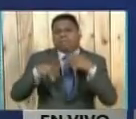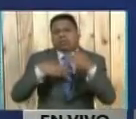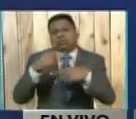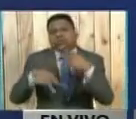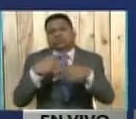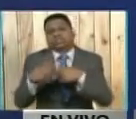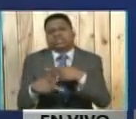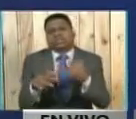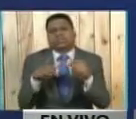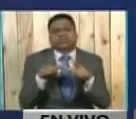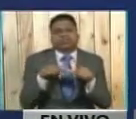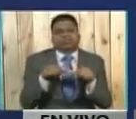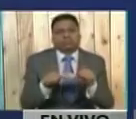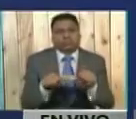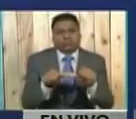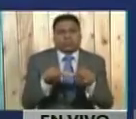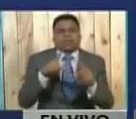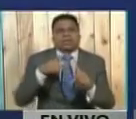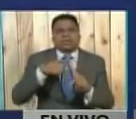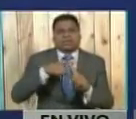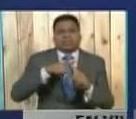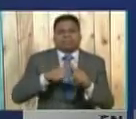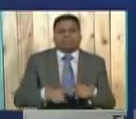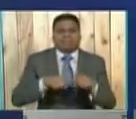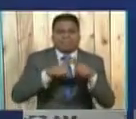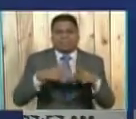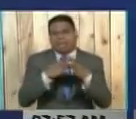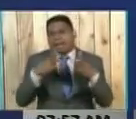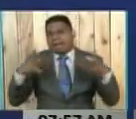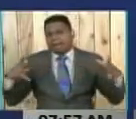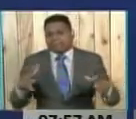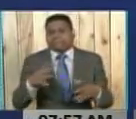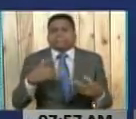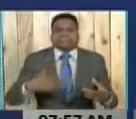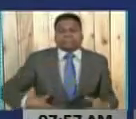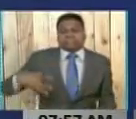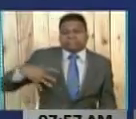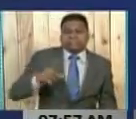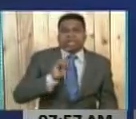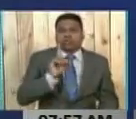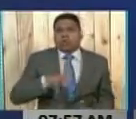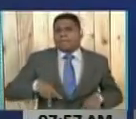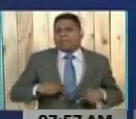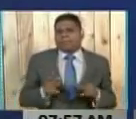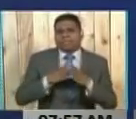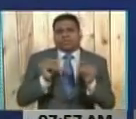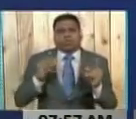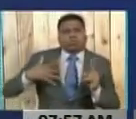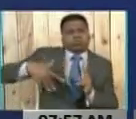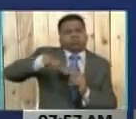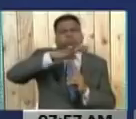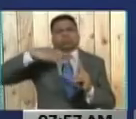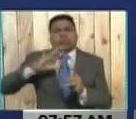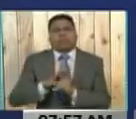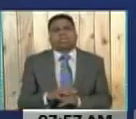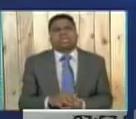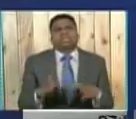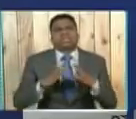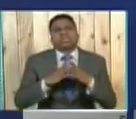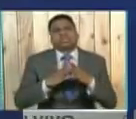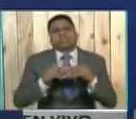mecanismos dependientes de esa inmensa riqueza que no permitieron que la globalidad de las potencialidades de